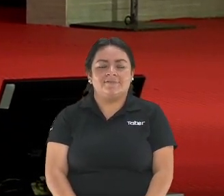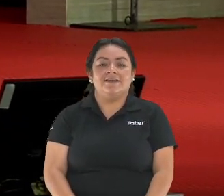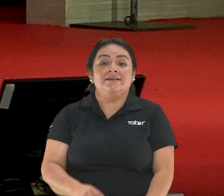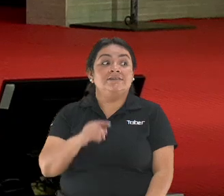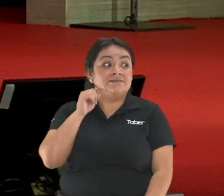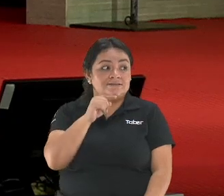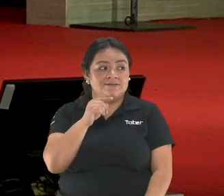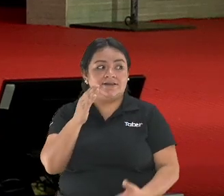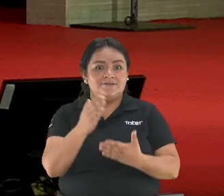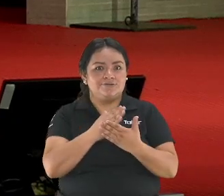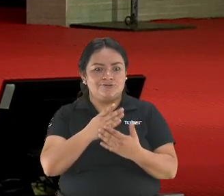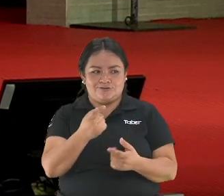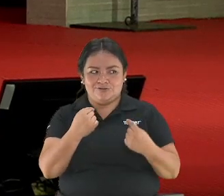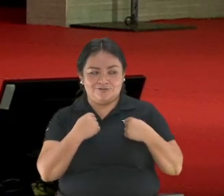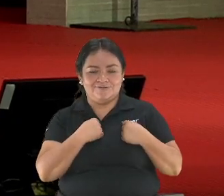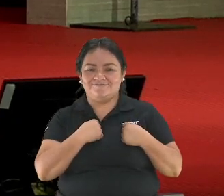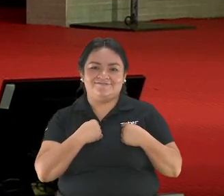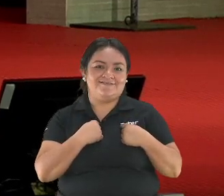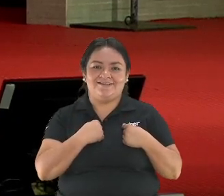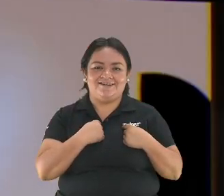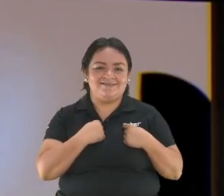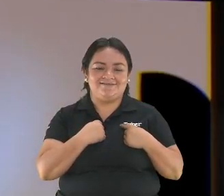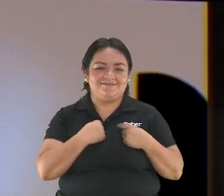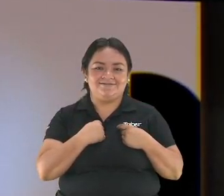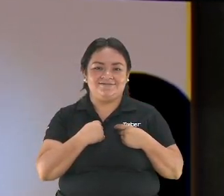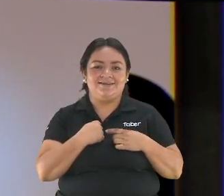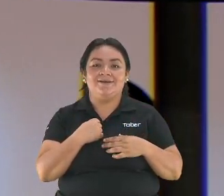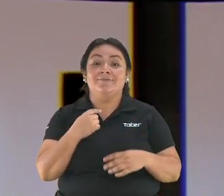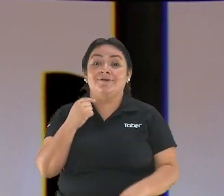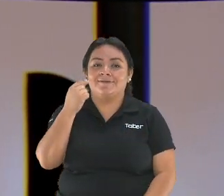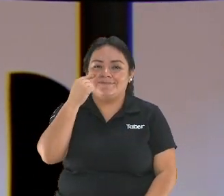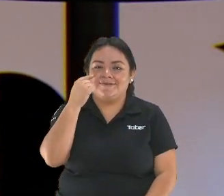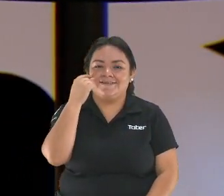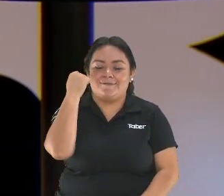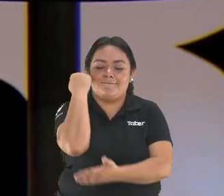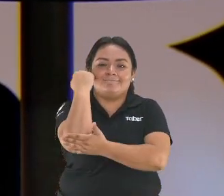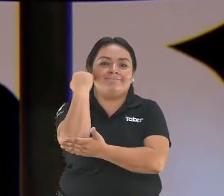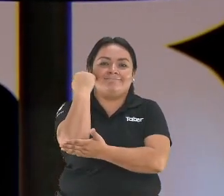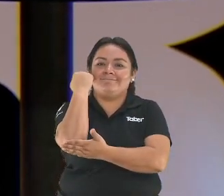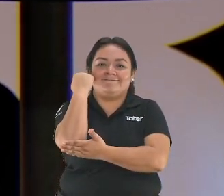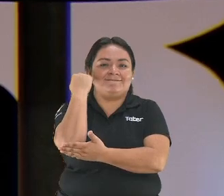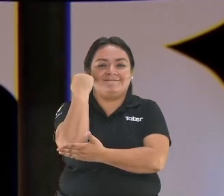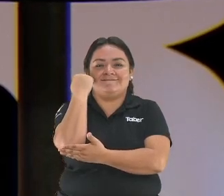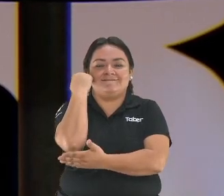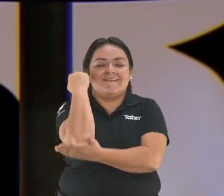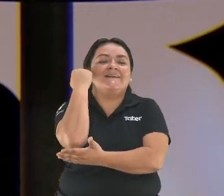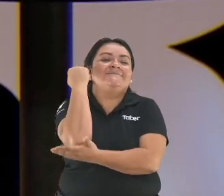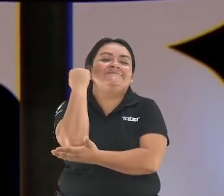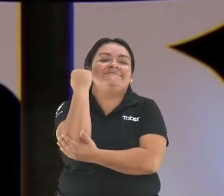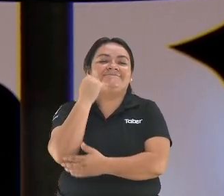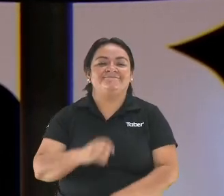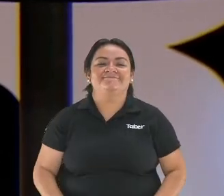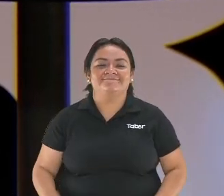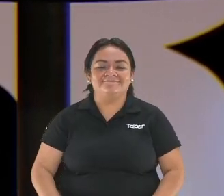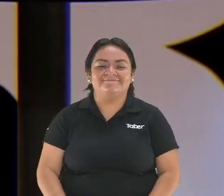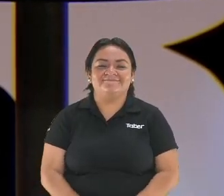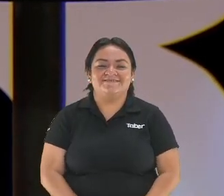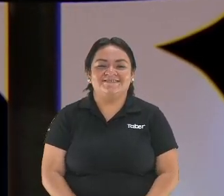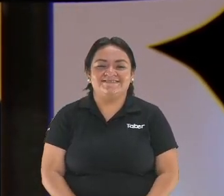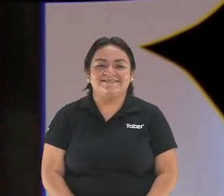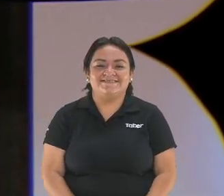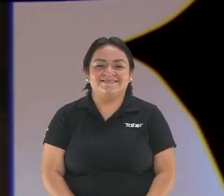estudiando vos no soy yo porque mire yo estoy limpiando algo aquí estoy limpiando algo